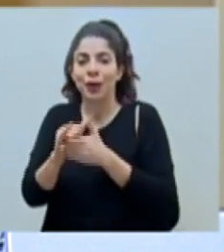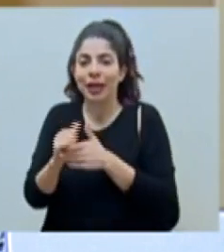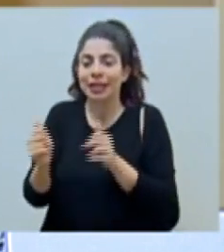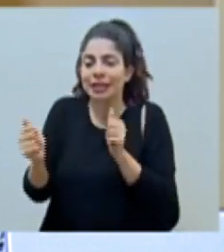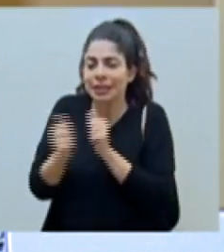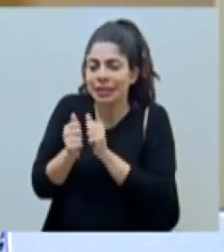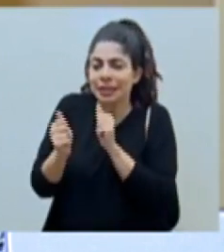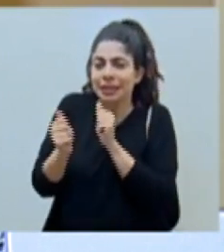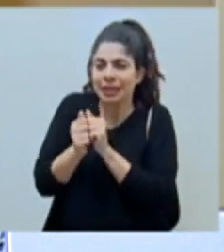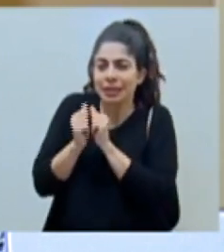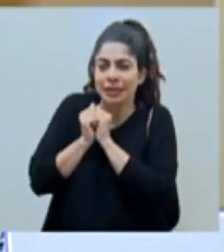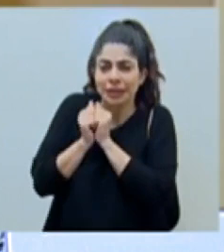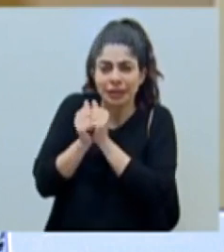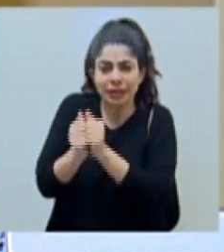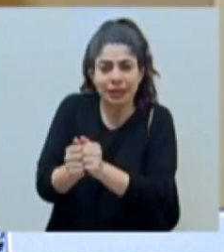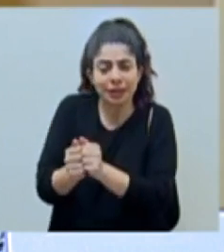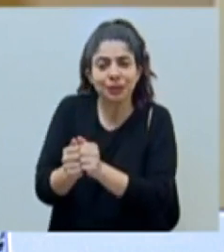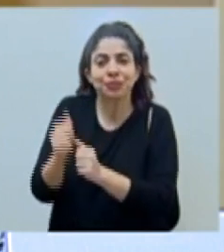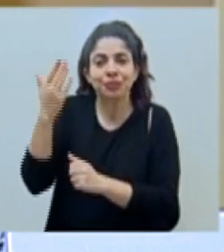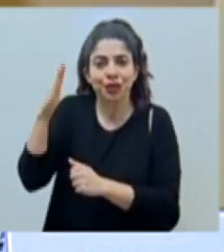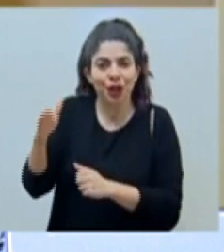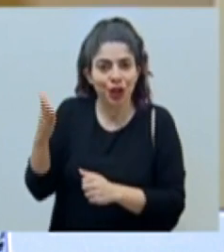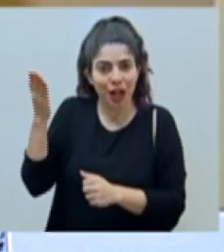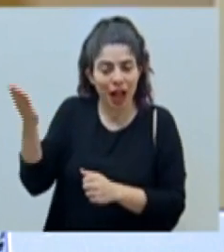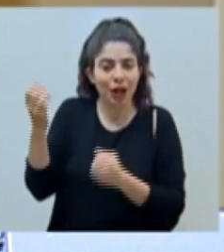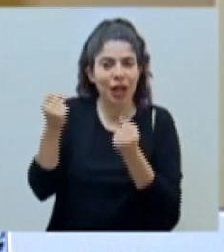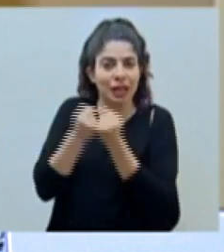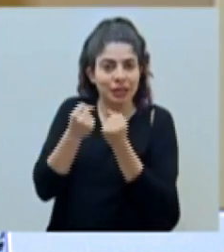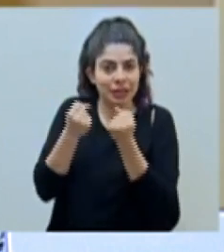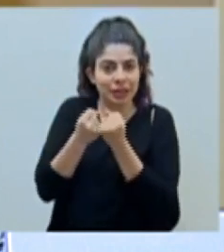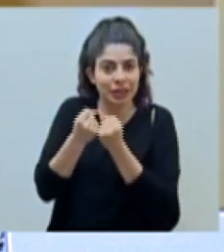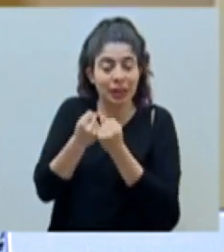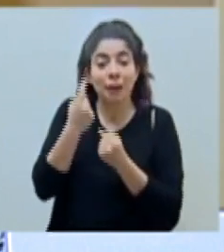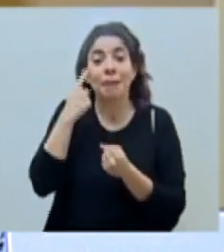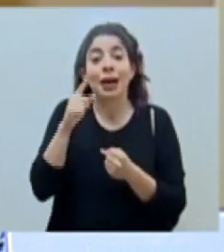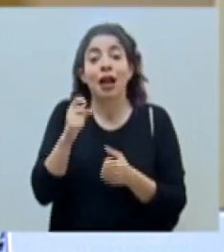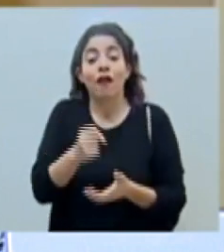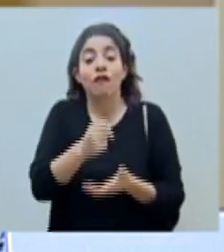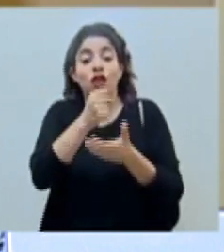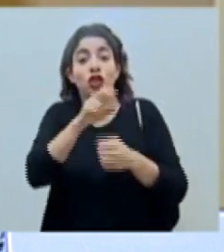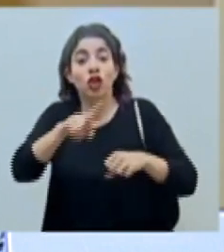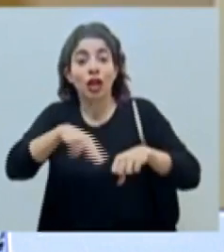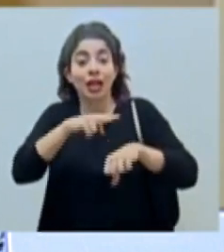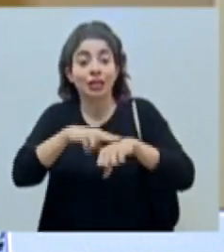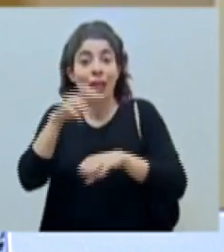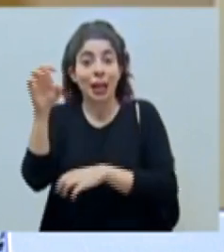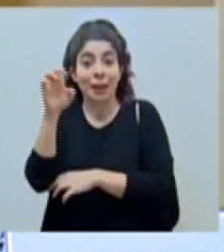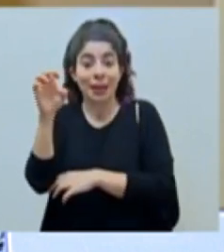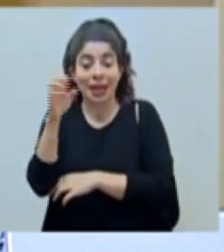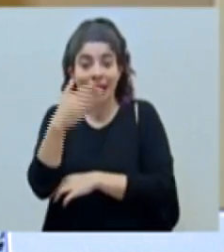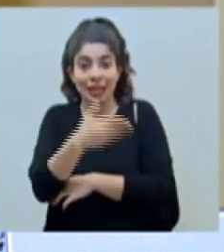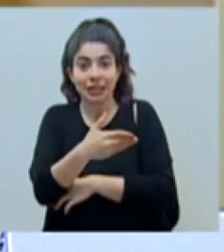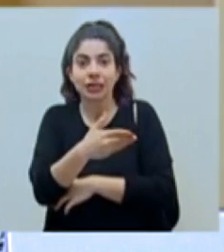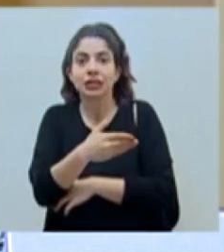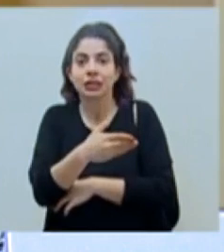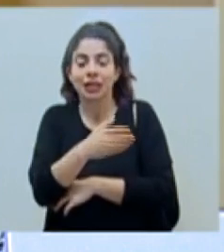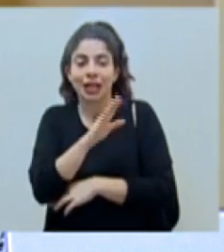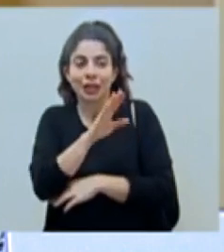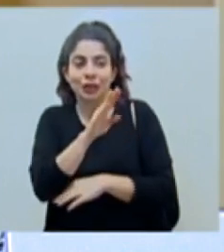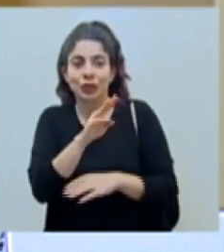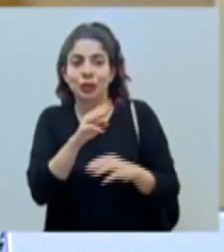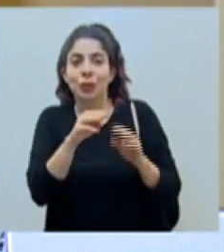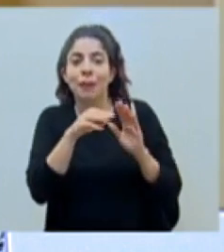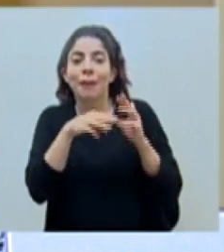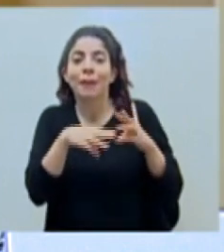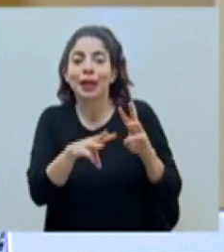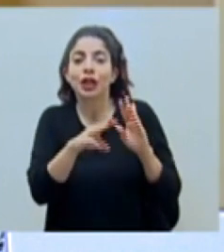acompañamiento permanente incluso de la Contraloría General de la República, de modo tal que el Fondo Nacional de Emergencia, bajo los mecanismos de